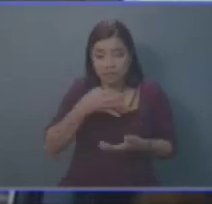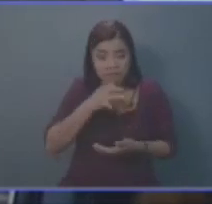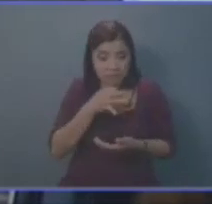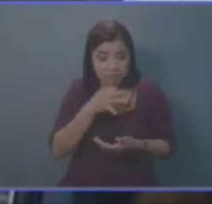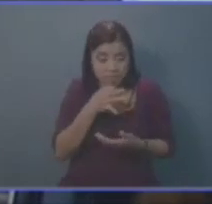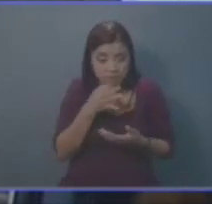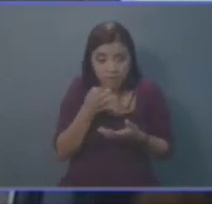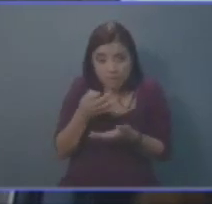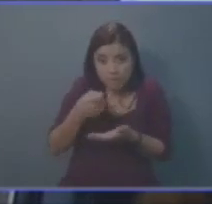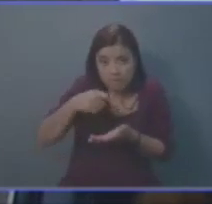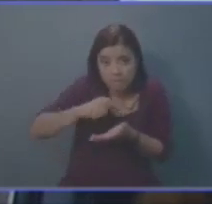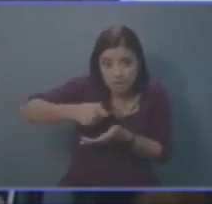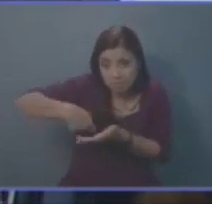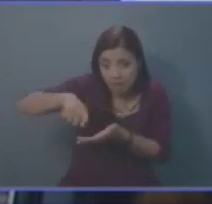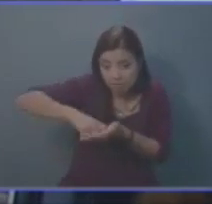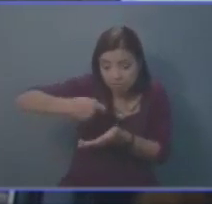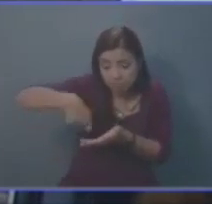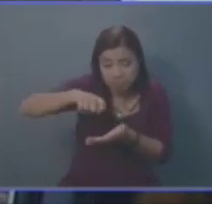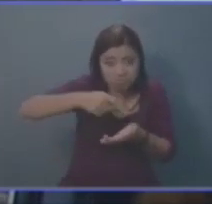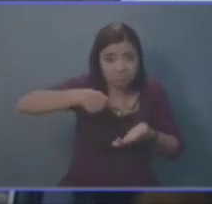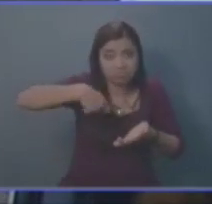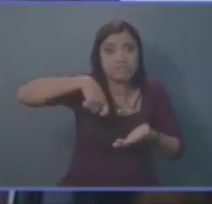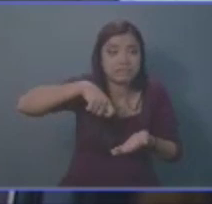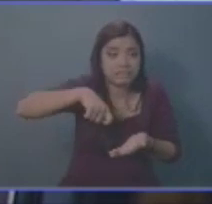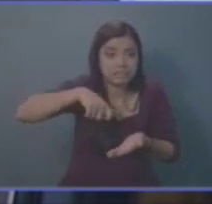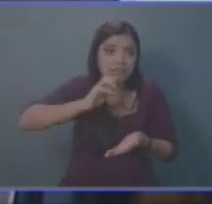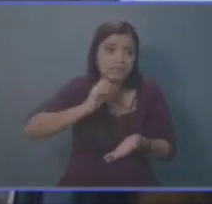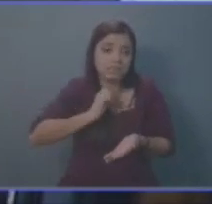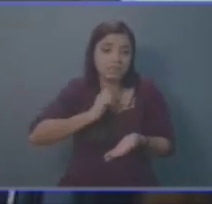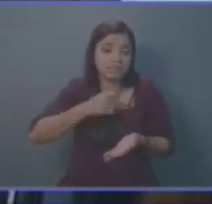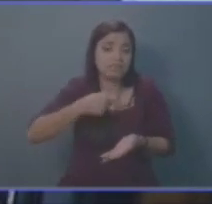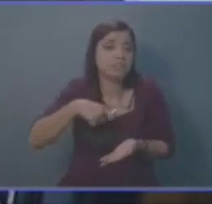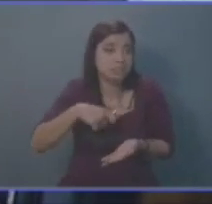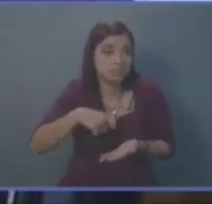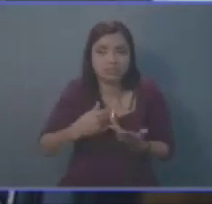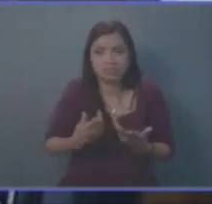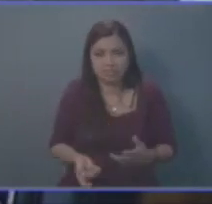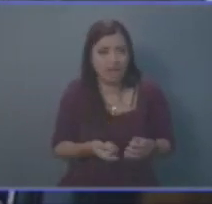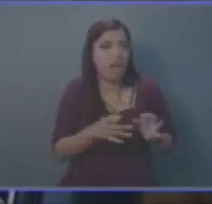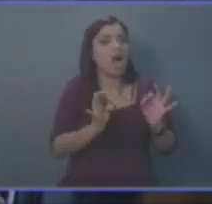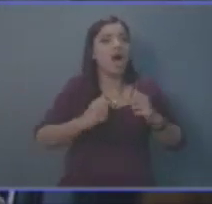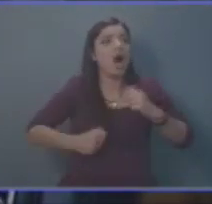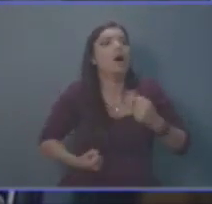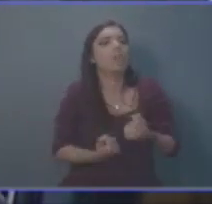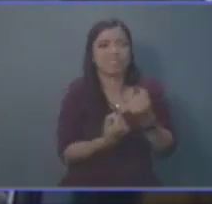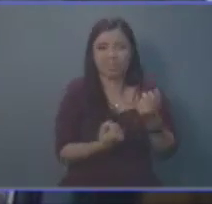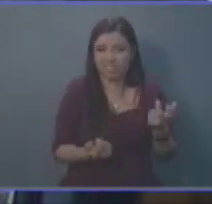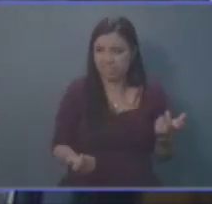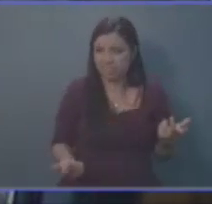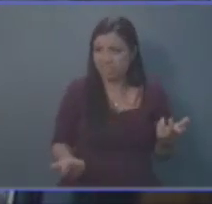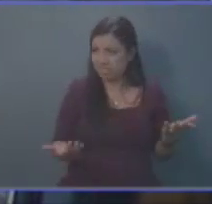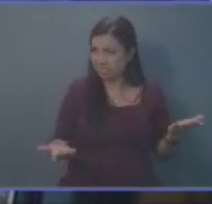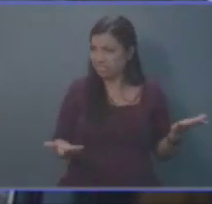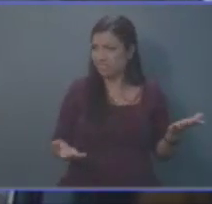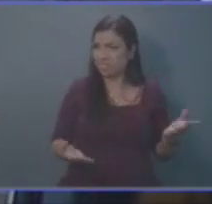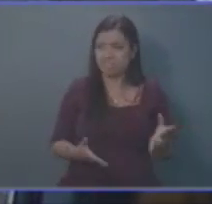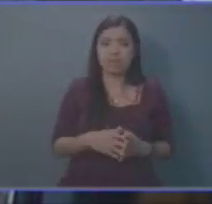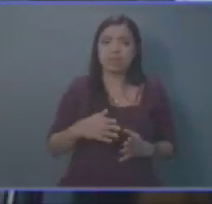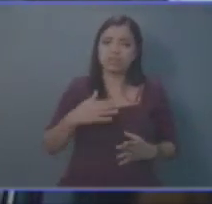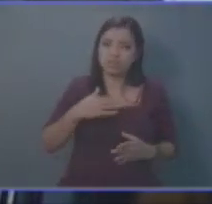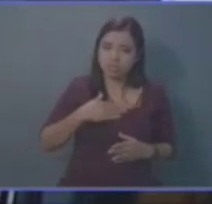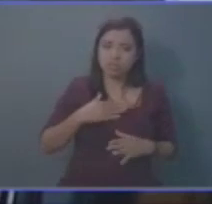puedan sumársele los votos como si a los partidos políticos, y se quiere disfrazar de que se ha apoyado. Entonces yo los invito a